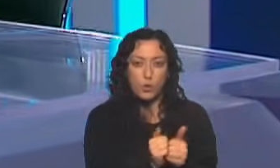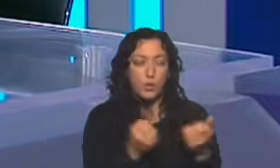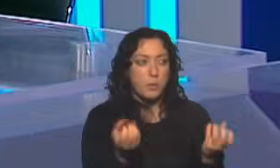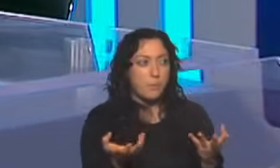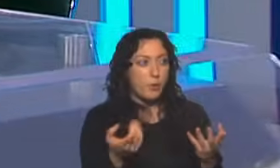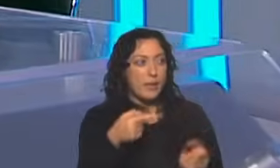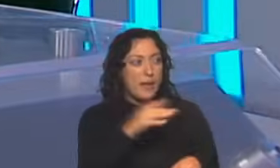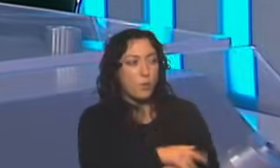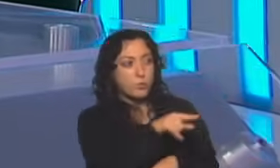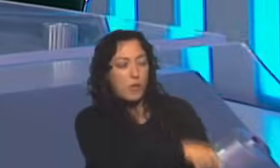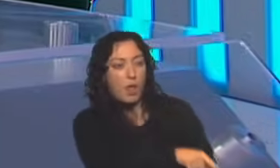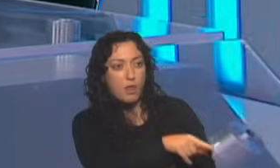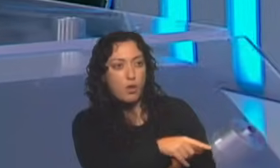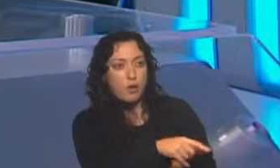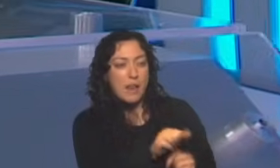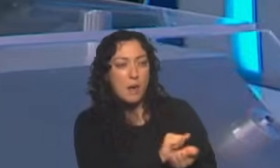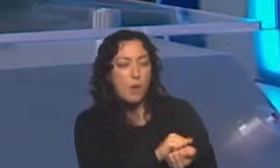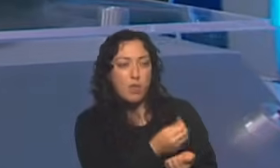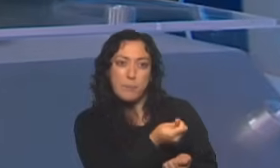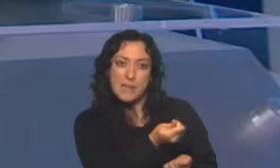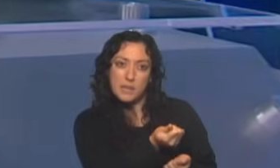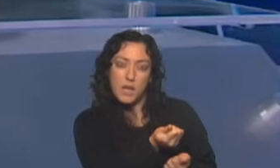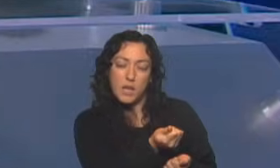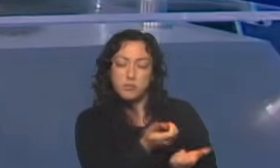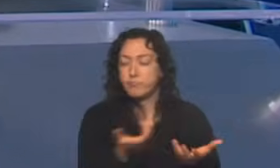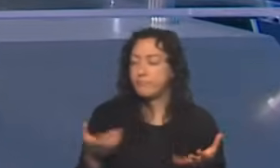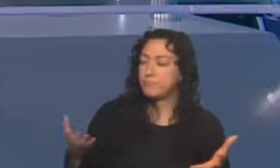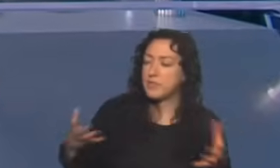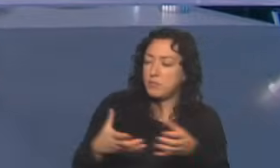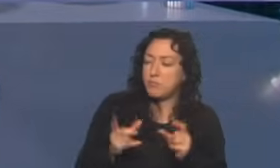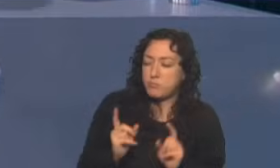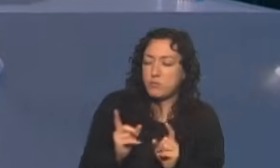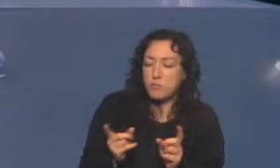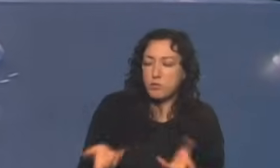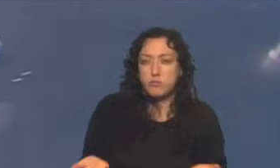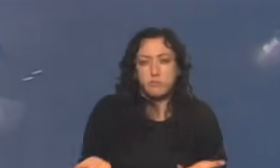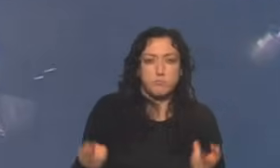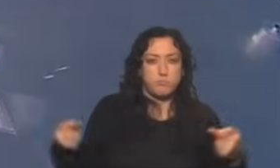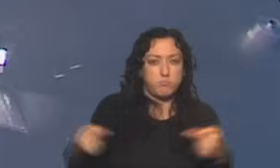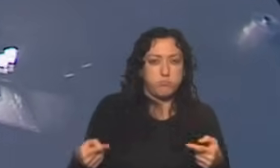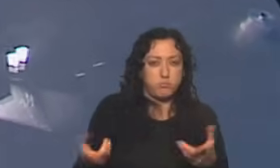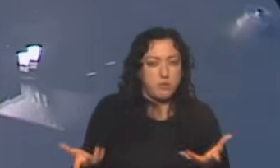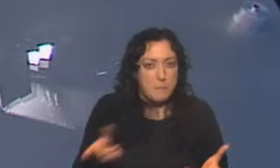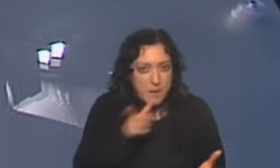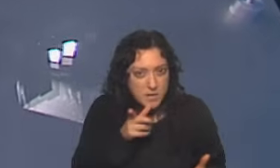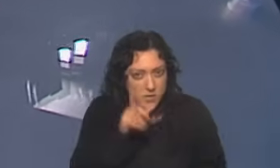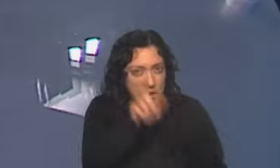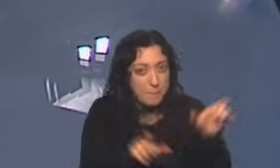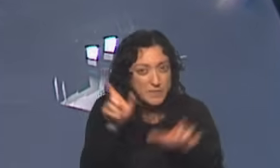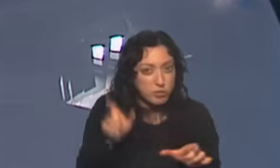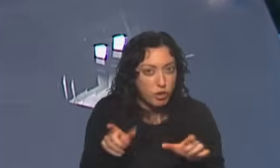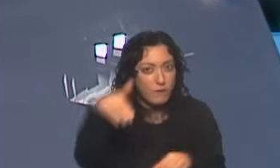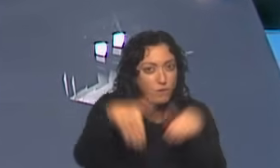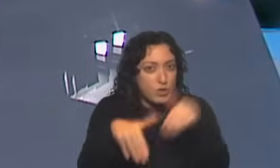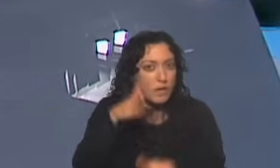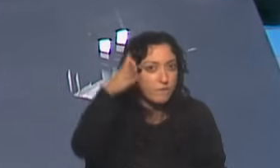está acusado por lavado de dinero, ¿cómo se puede explicar, digamos, ¿no? Y la participación tan alta. Y